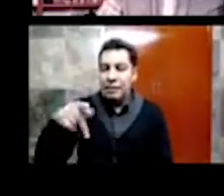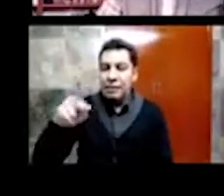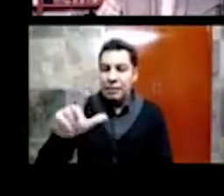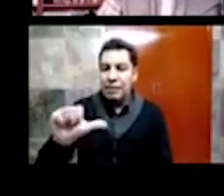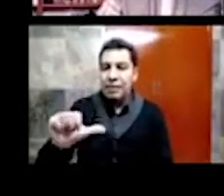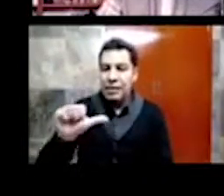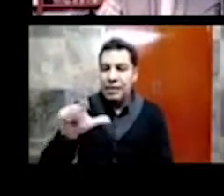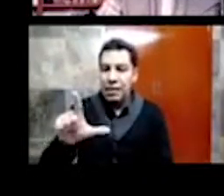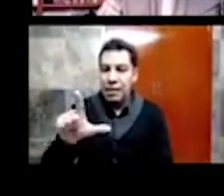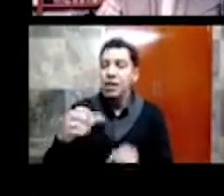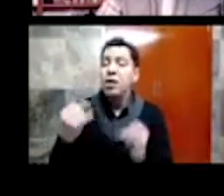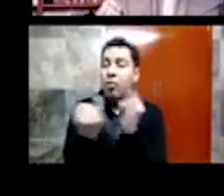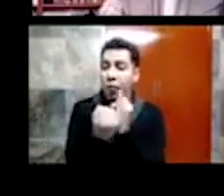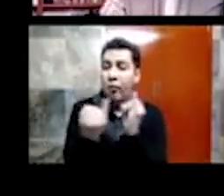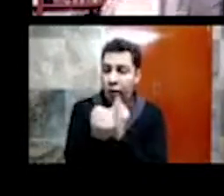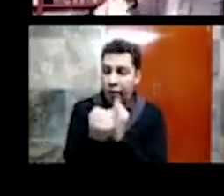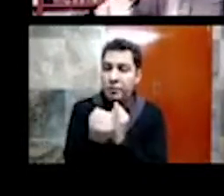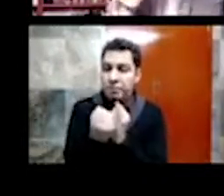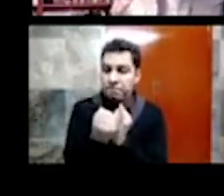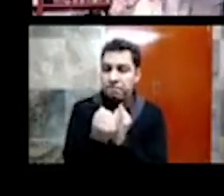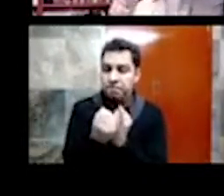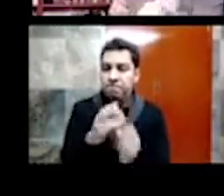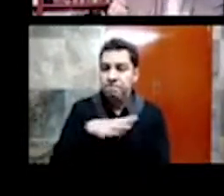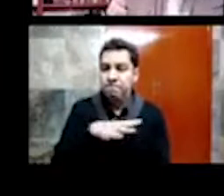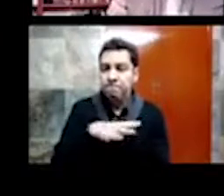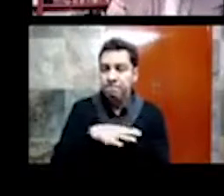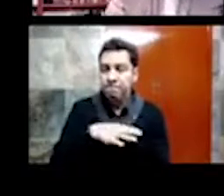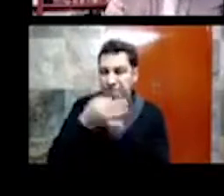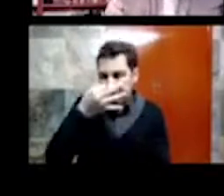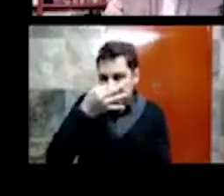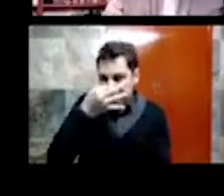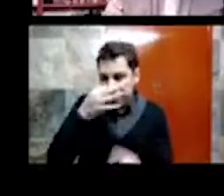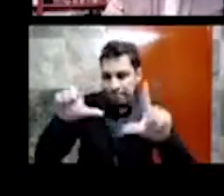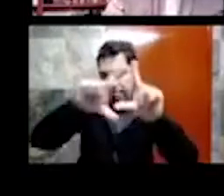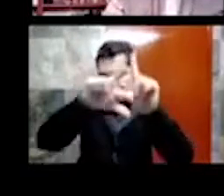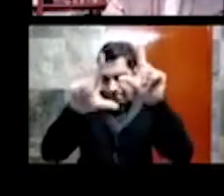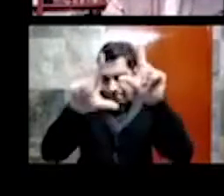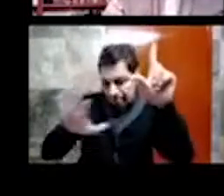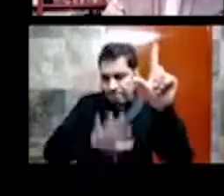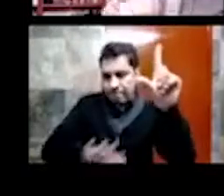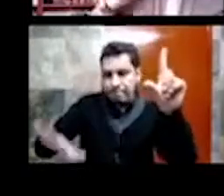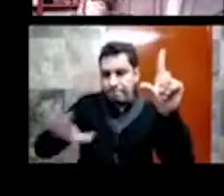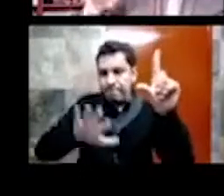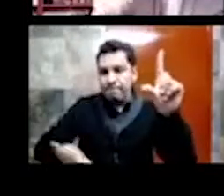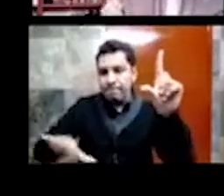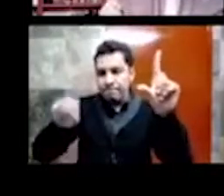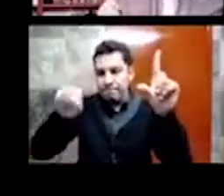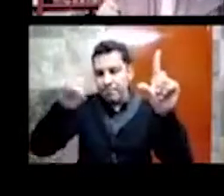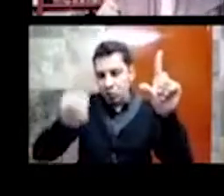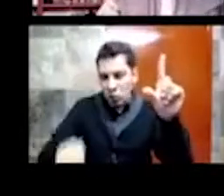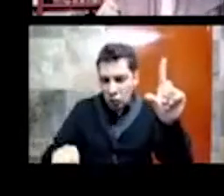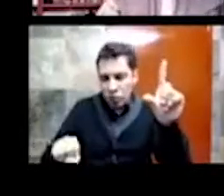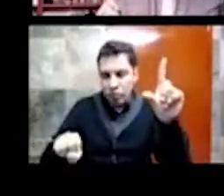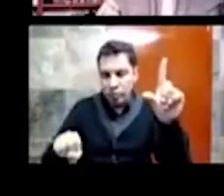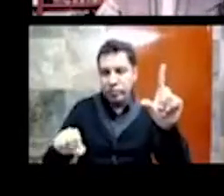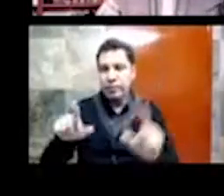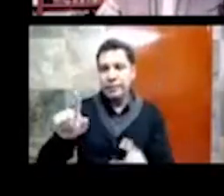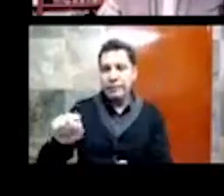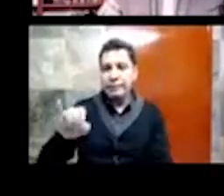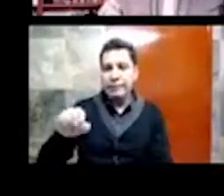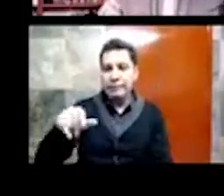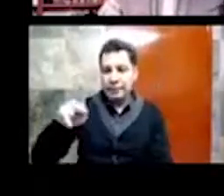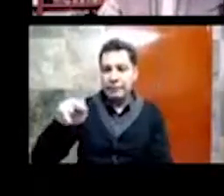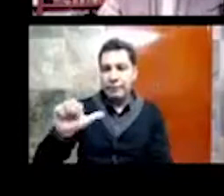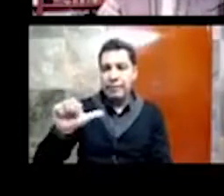conjunto del 5 de 33, a un costado al sur del edificio 4, gran edificio 4 de Tikal, y